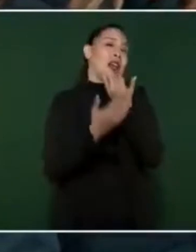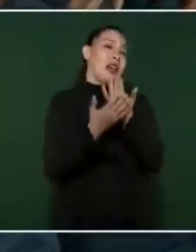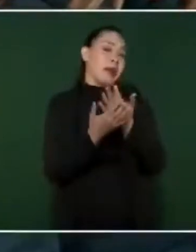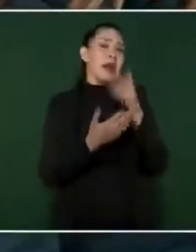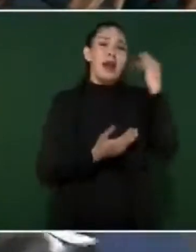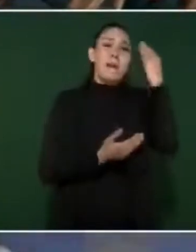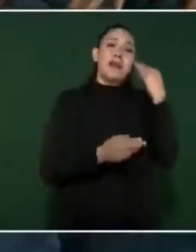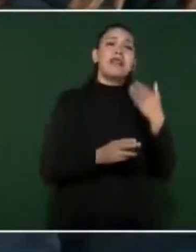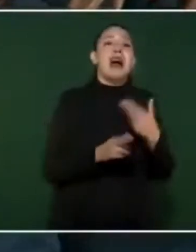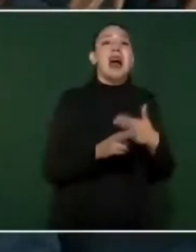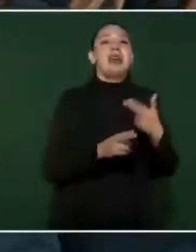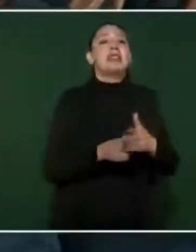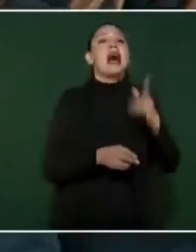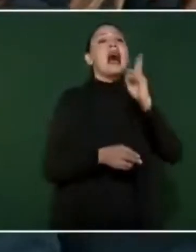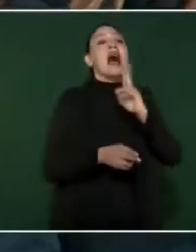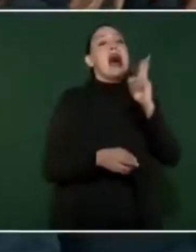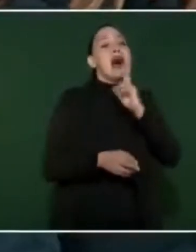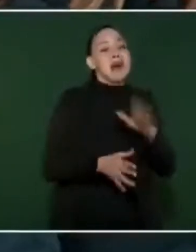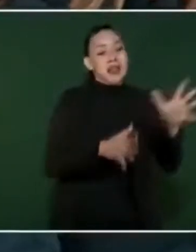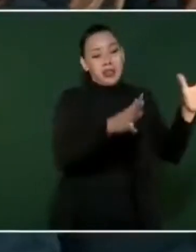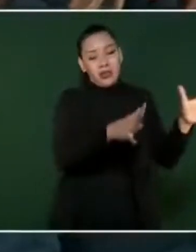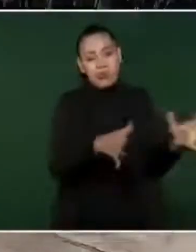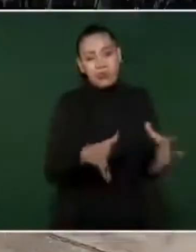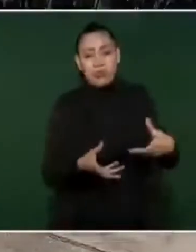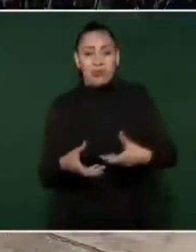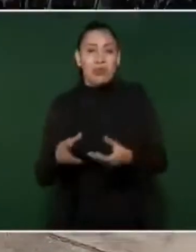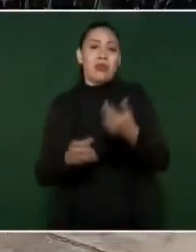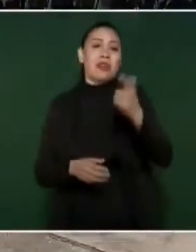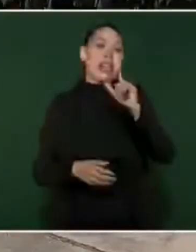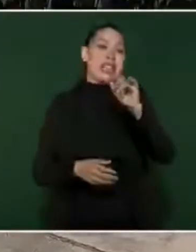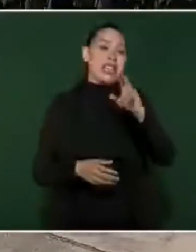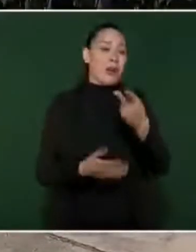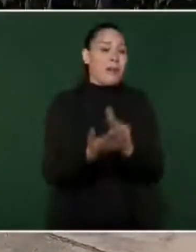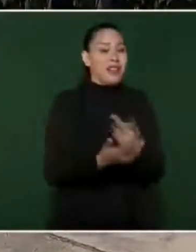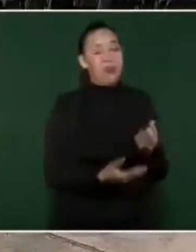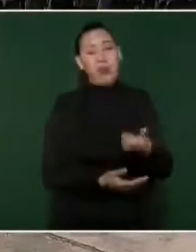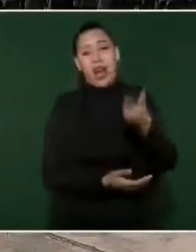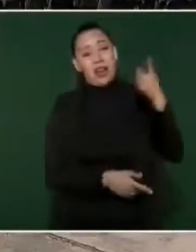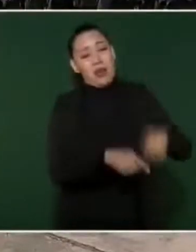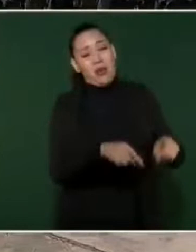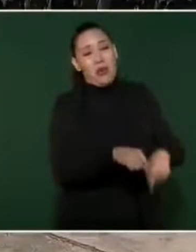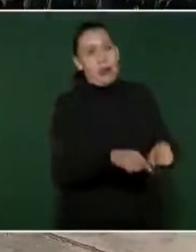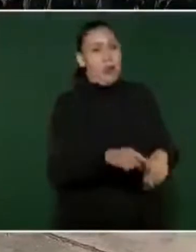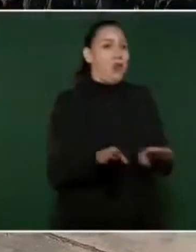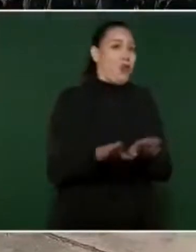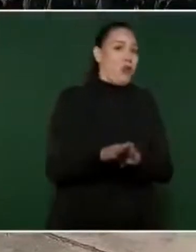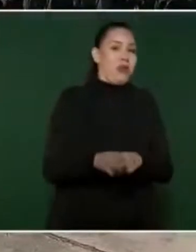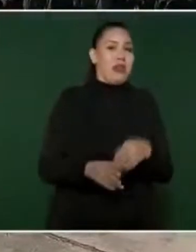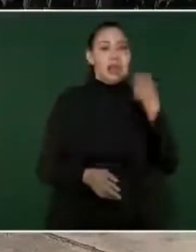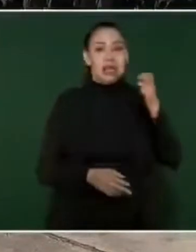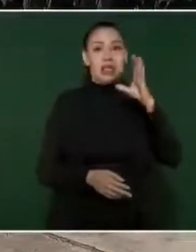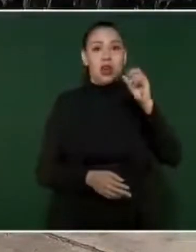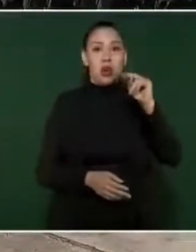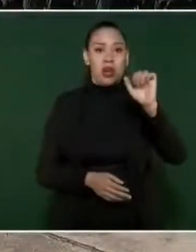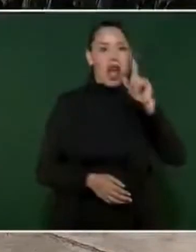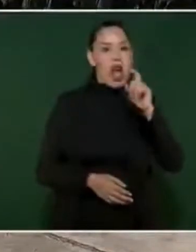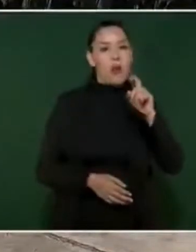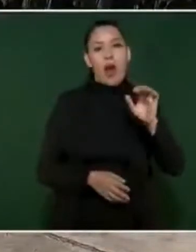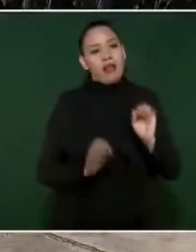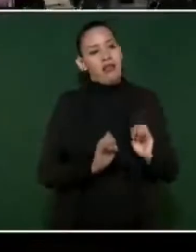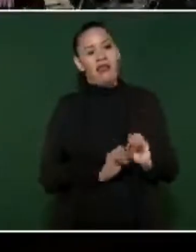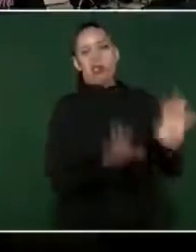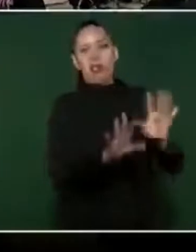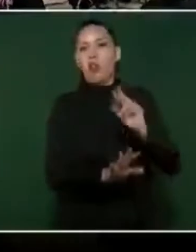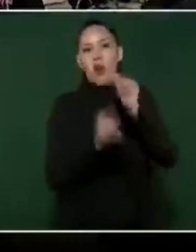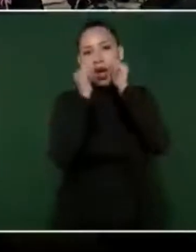se lleve el lirio acuático, porque sale muy caro quitarlo. Esa es una responsabilidad de la Comisión Nacional del Agua, que dejó crecer el problema y que hasta ahorita no